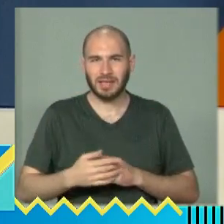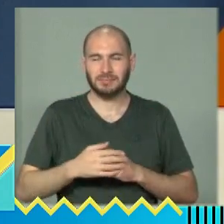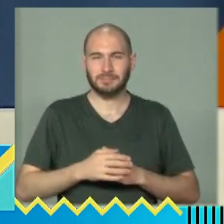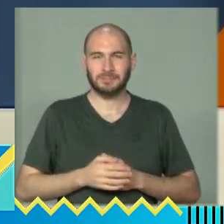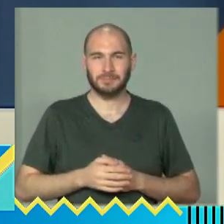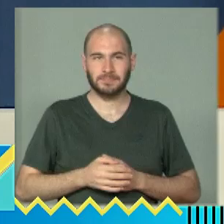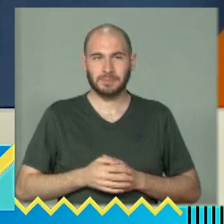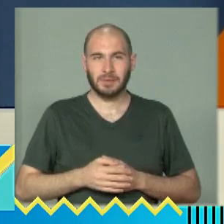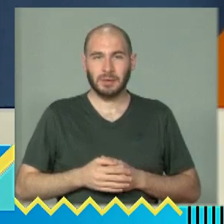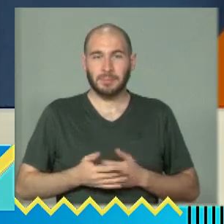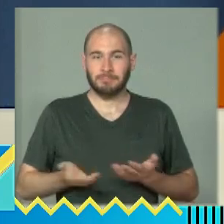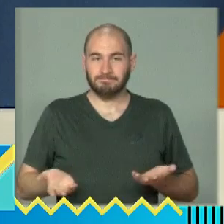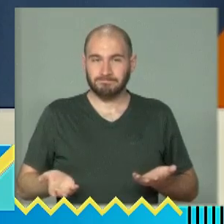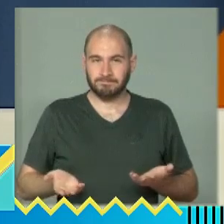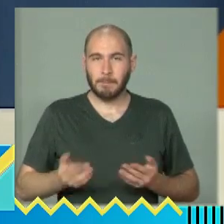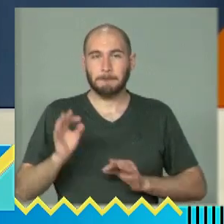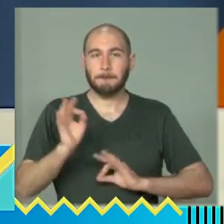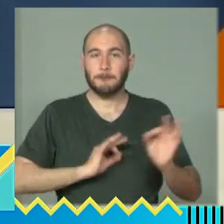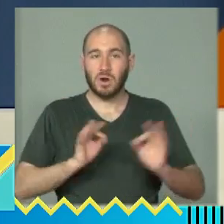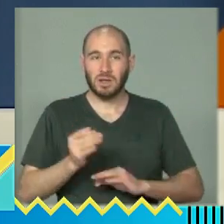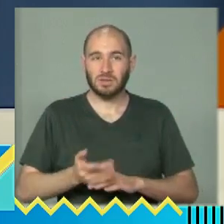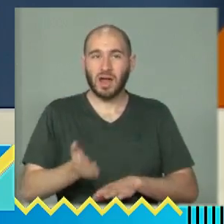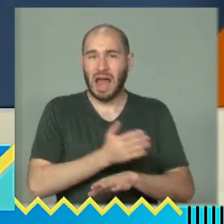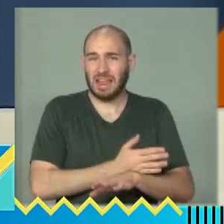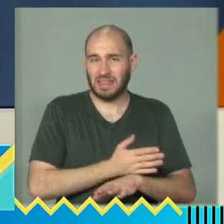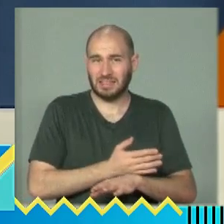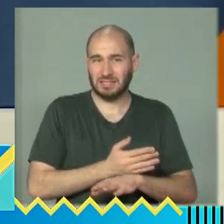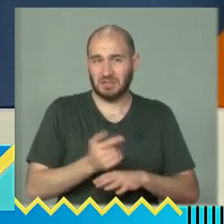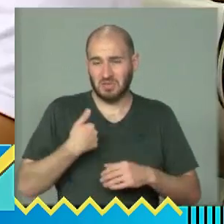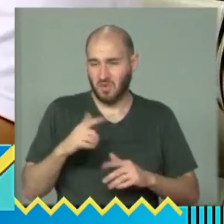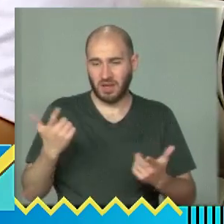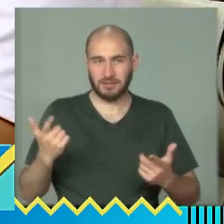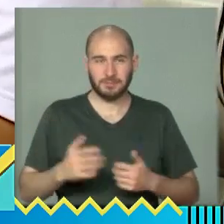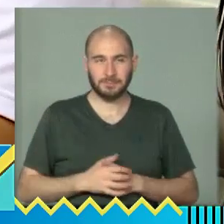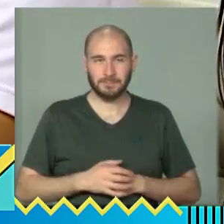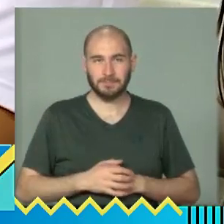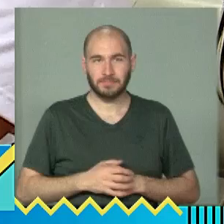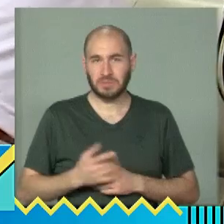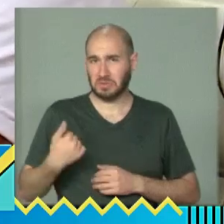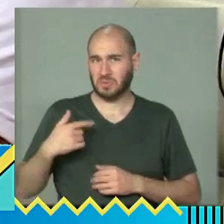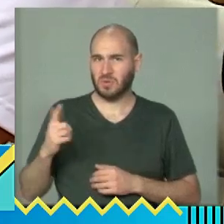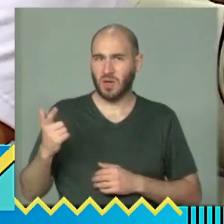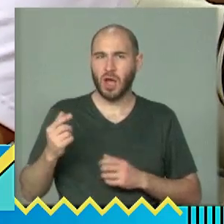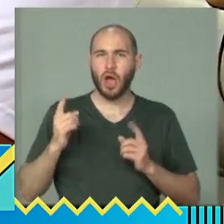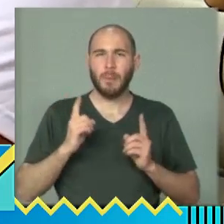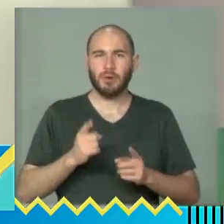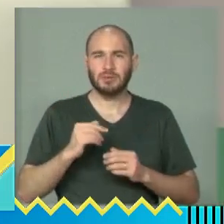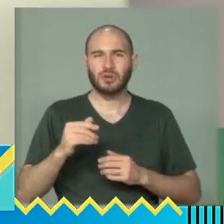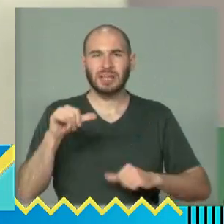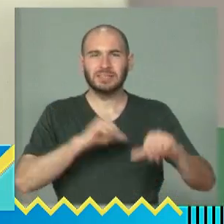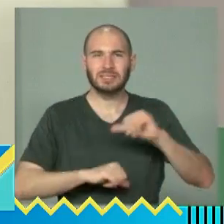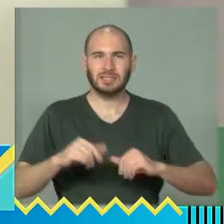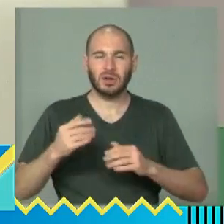tema, pero proyecto previo, así una idea previa no tuvimos nosotros. Claro, nosotros tampoco. El profesor de biología nos habló